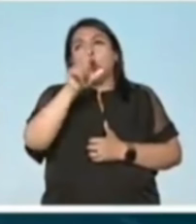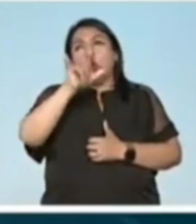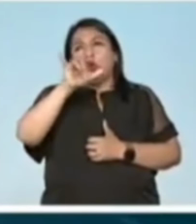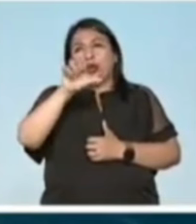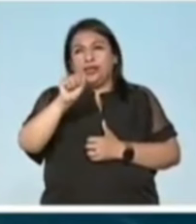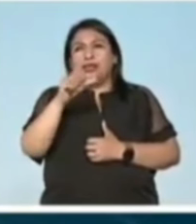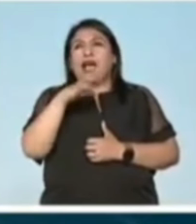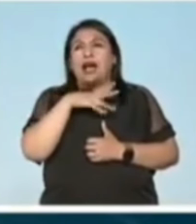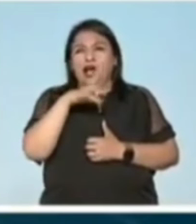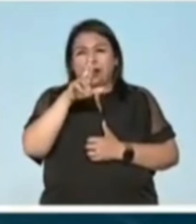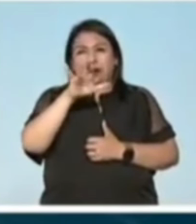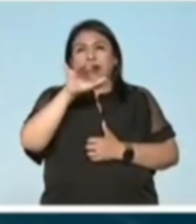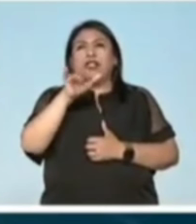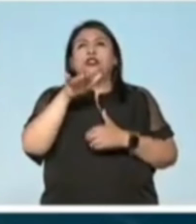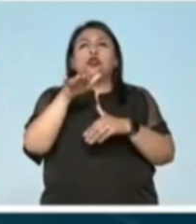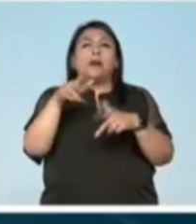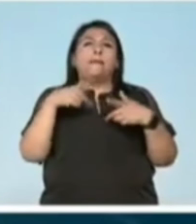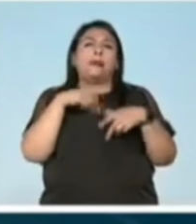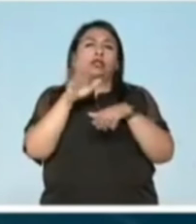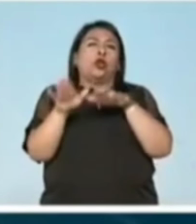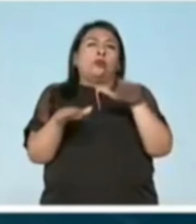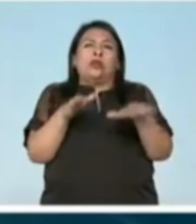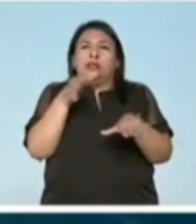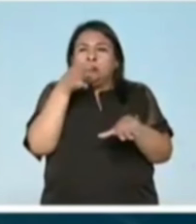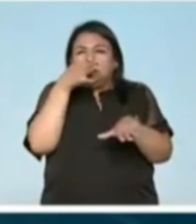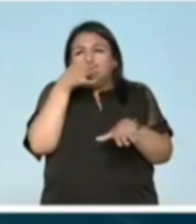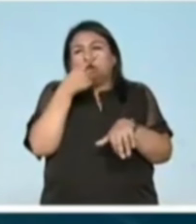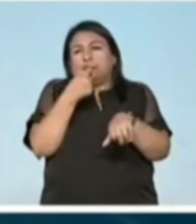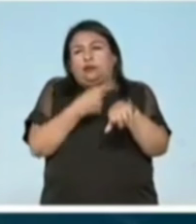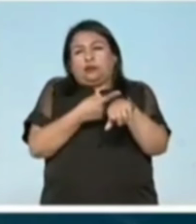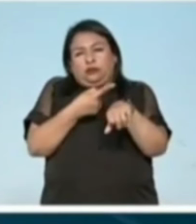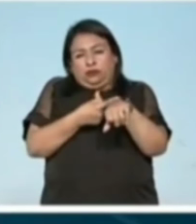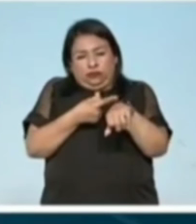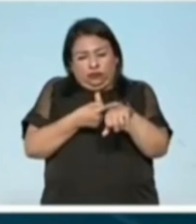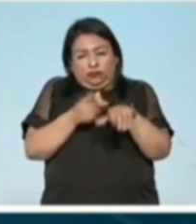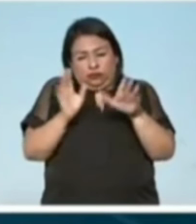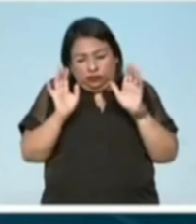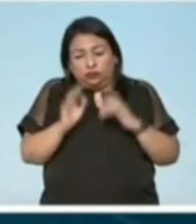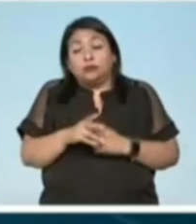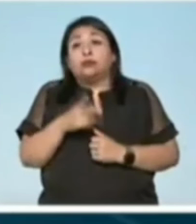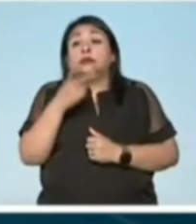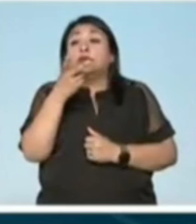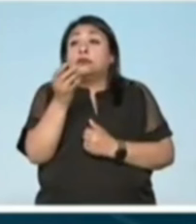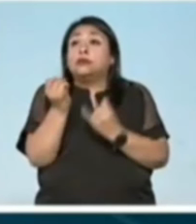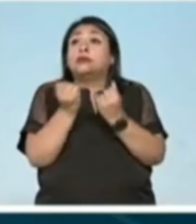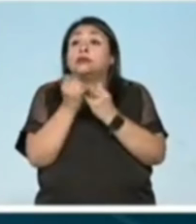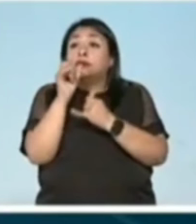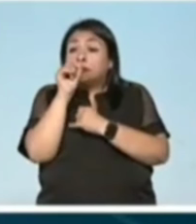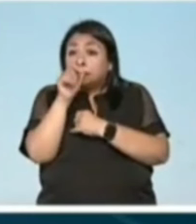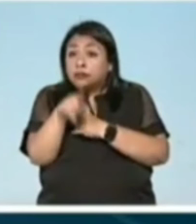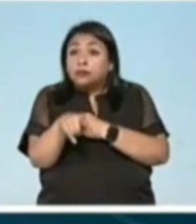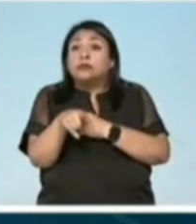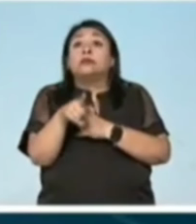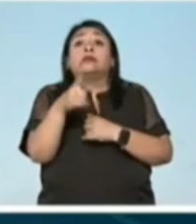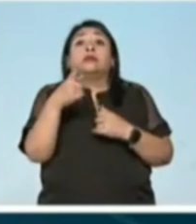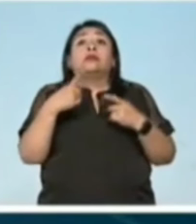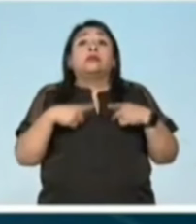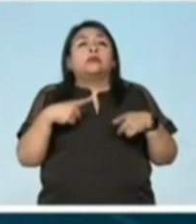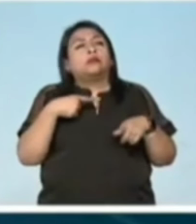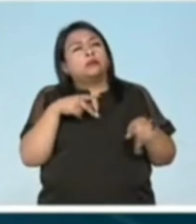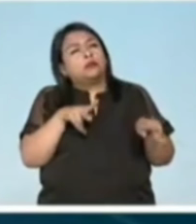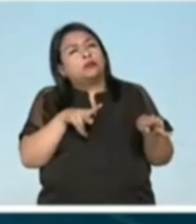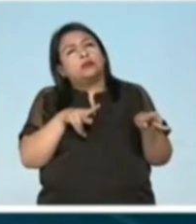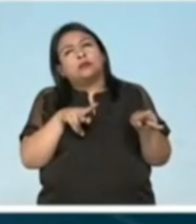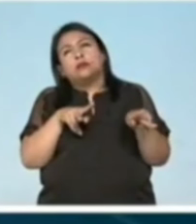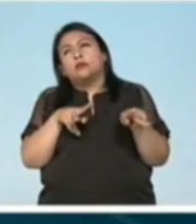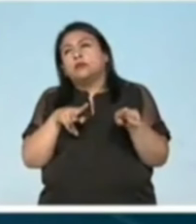un reality sobre moribundos, sobre desahuciados, pues es también parte de que era una persona que